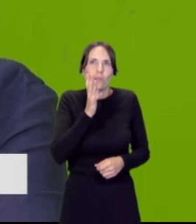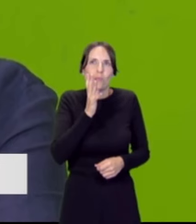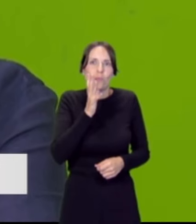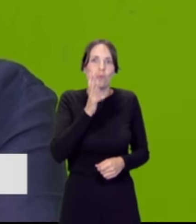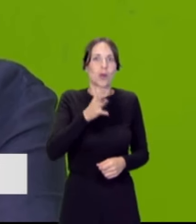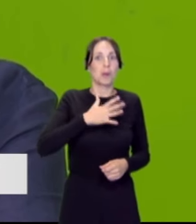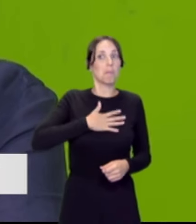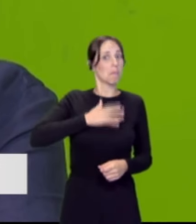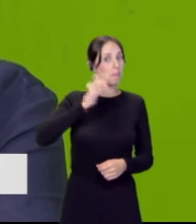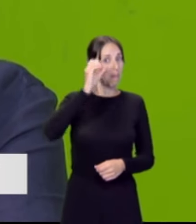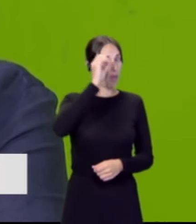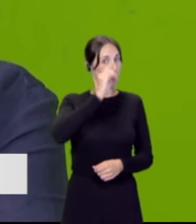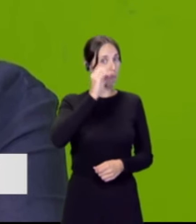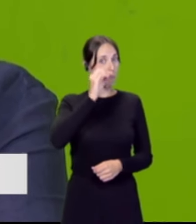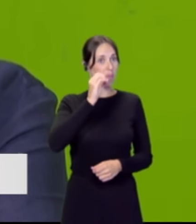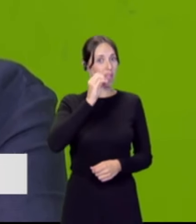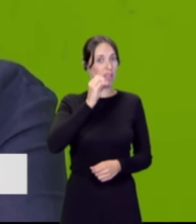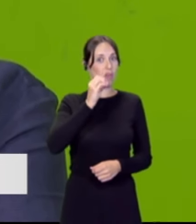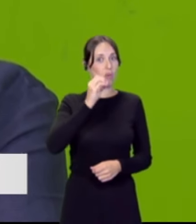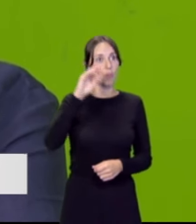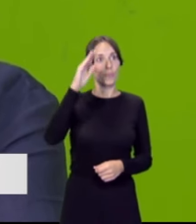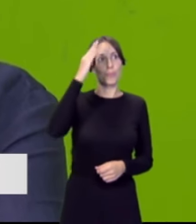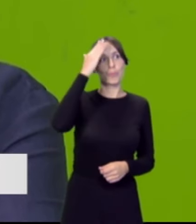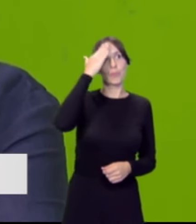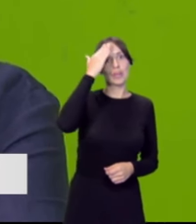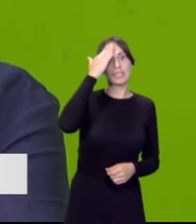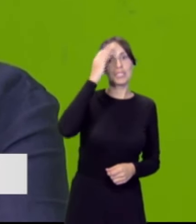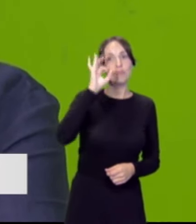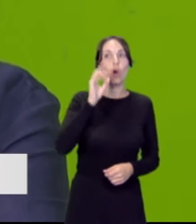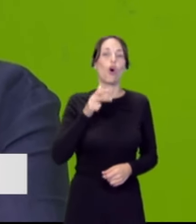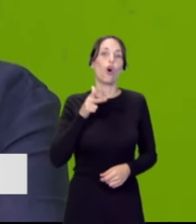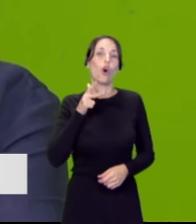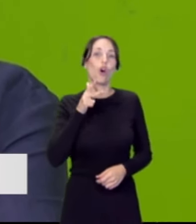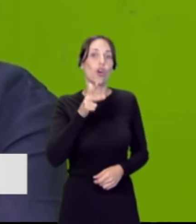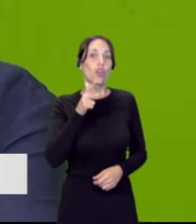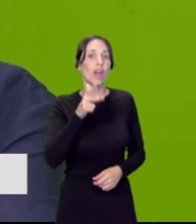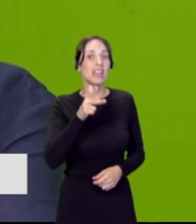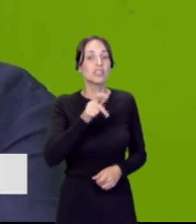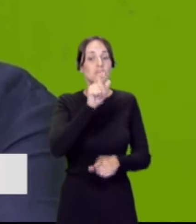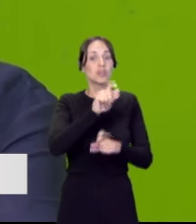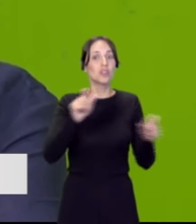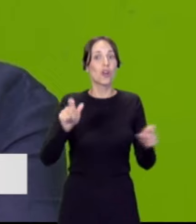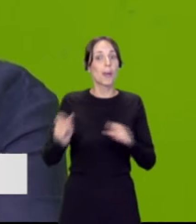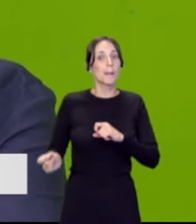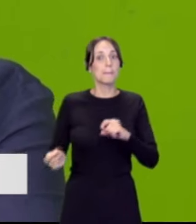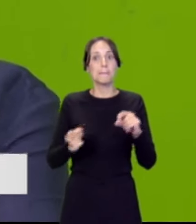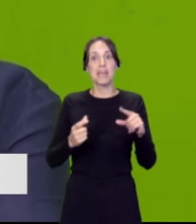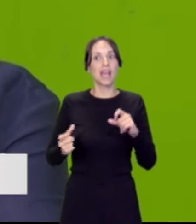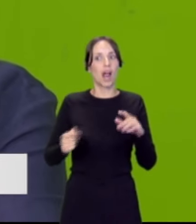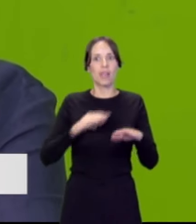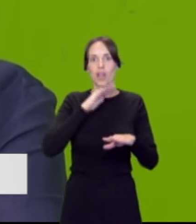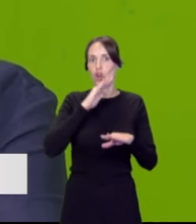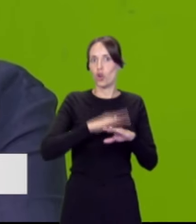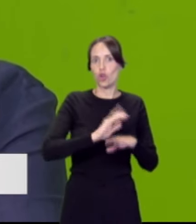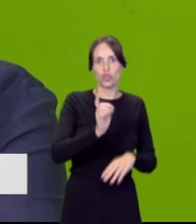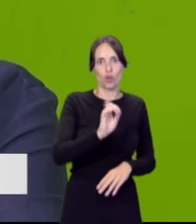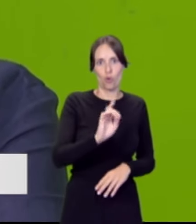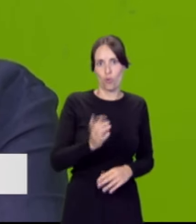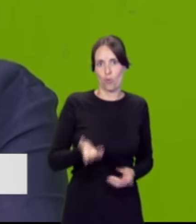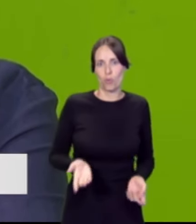los principios y no están garantizando de alguna forma los derechos de los migrantes que van allí, ni siquiera su